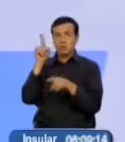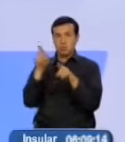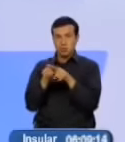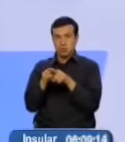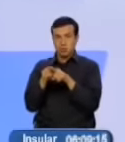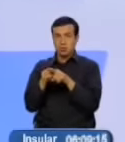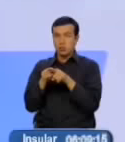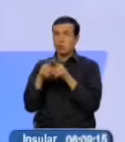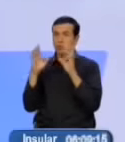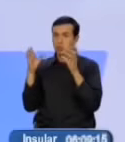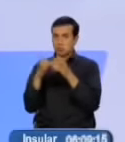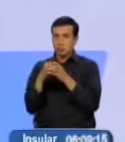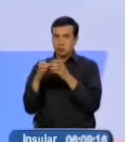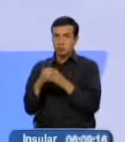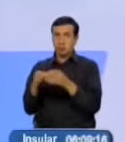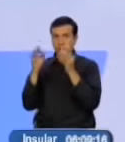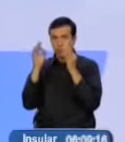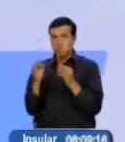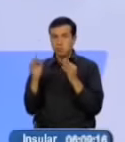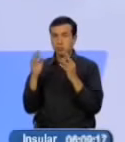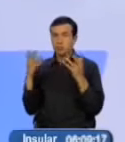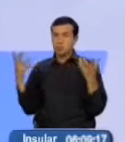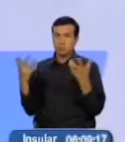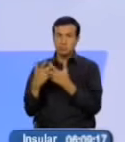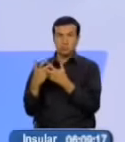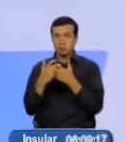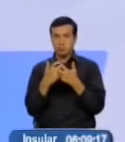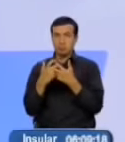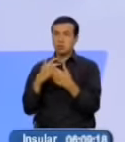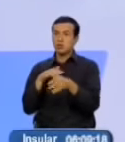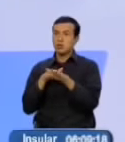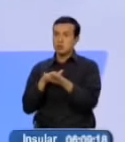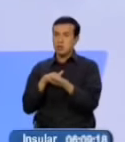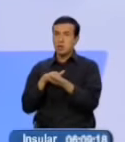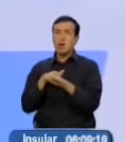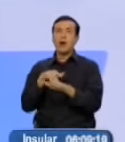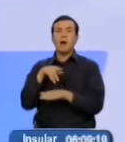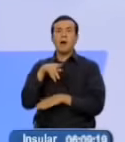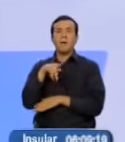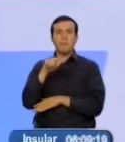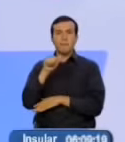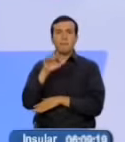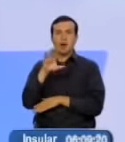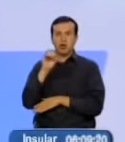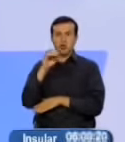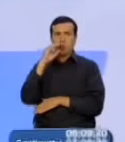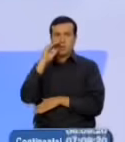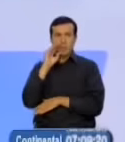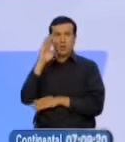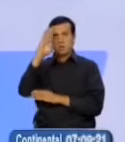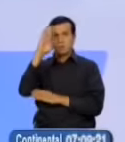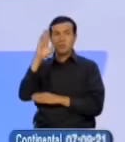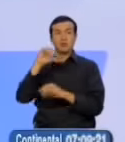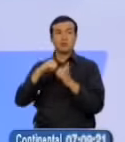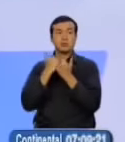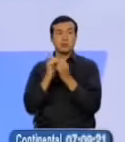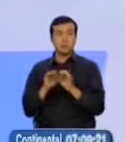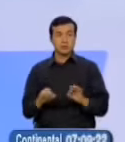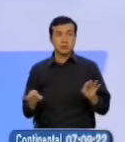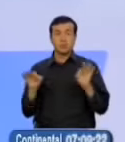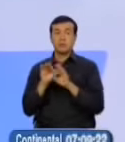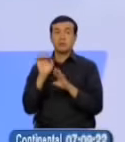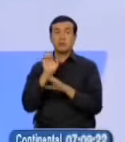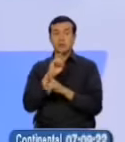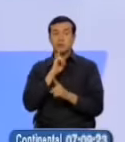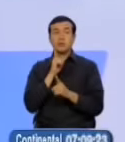fuerzas políticas que hacen parte de la gran coalición que respalda la candidatura de Paco Moncayo. Pero la Asamblea es vital para el país, como